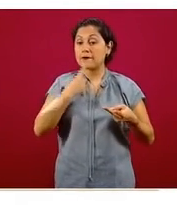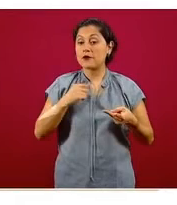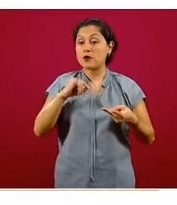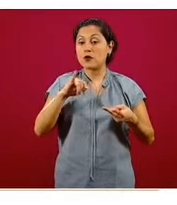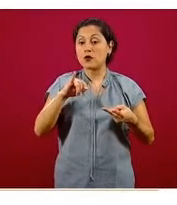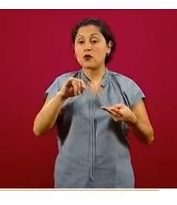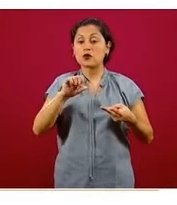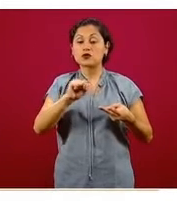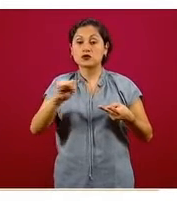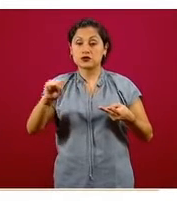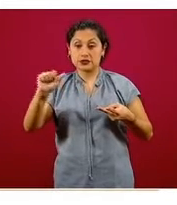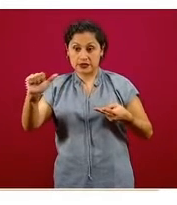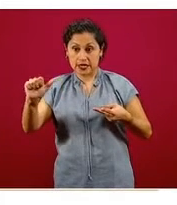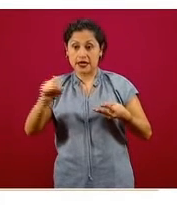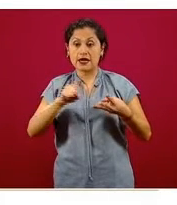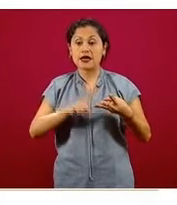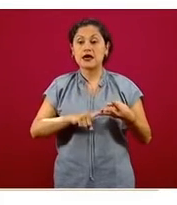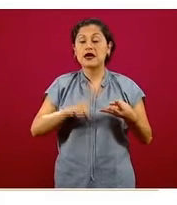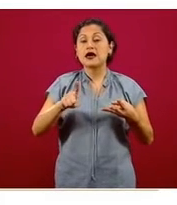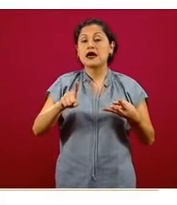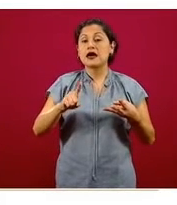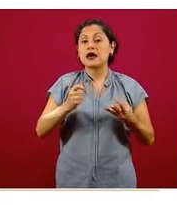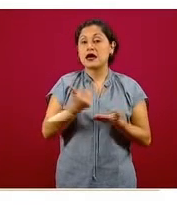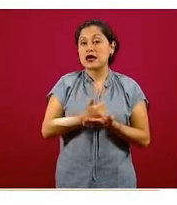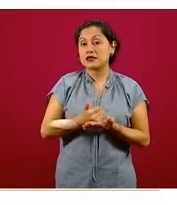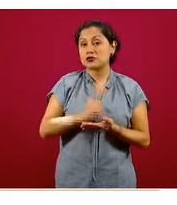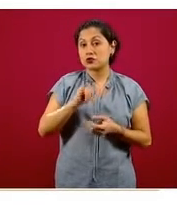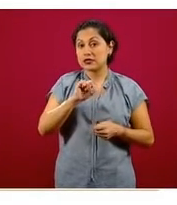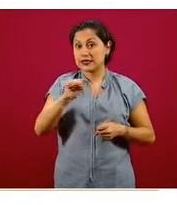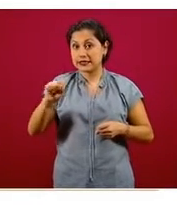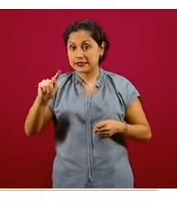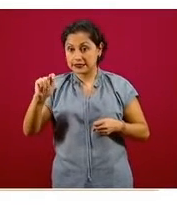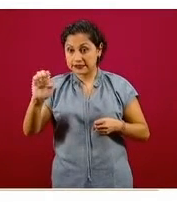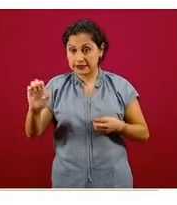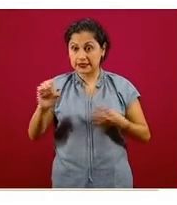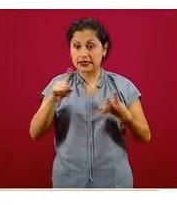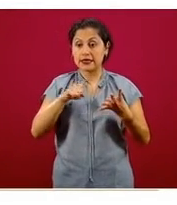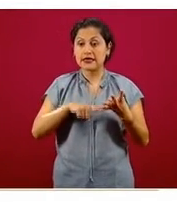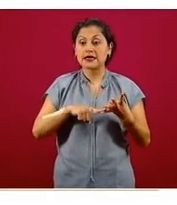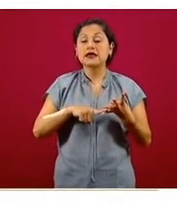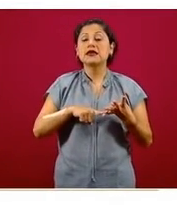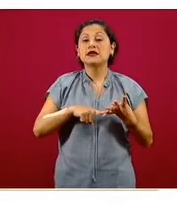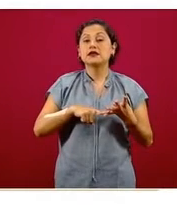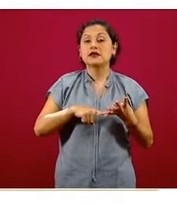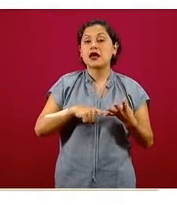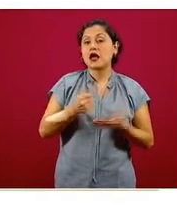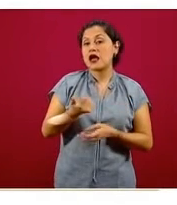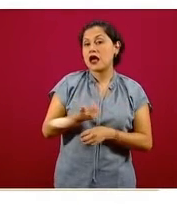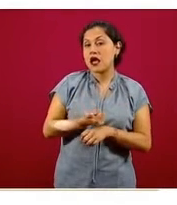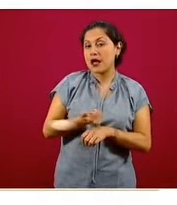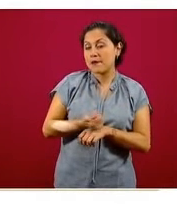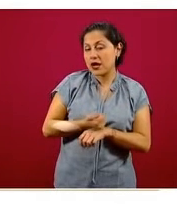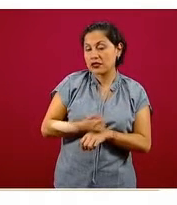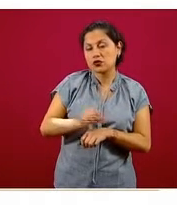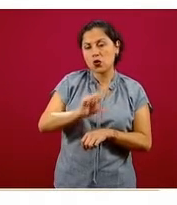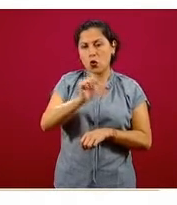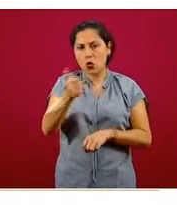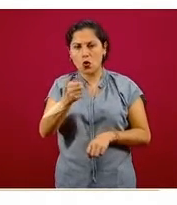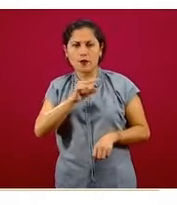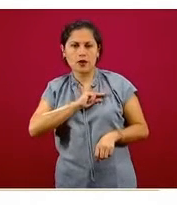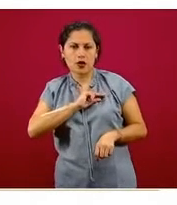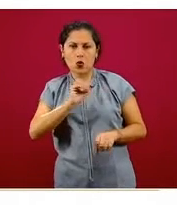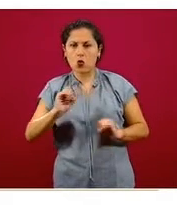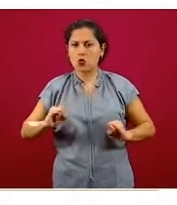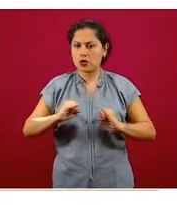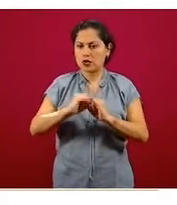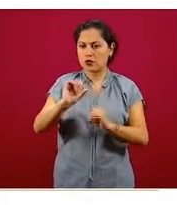claro el ISSSTE y en el naranja claro ahora lo que serían las demás instituciones. Vemos México, Ciudad de